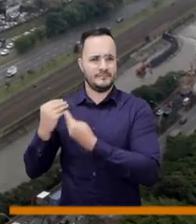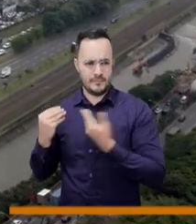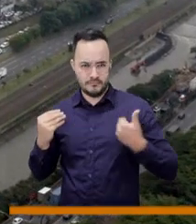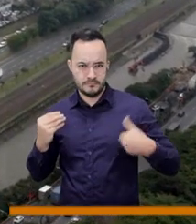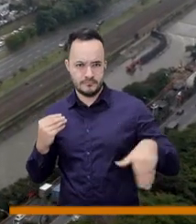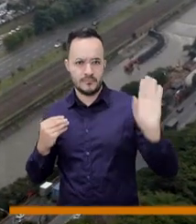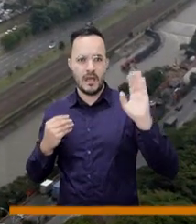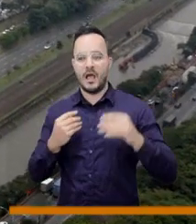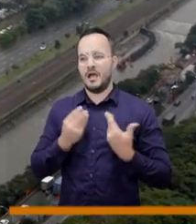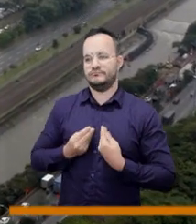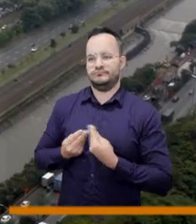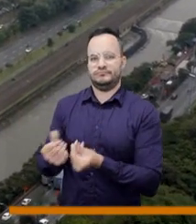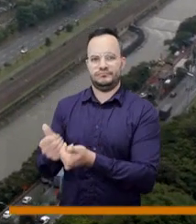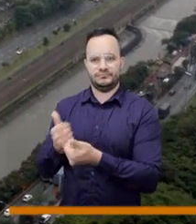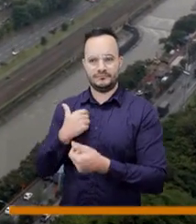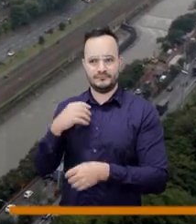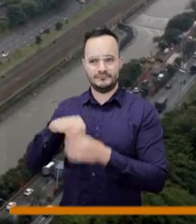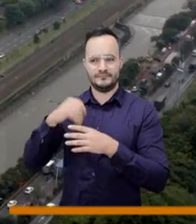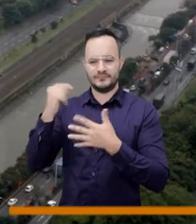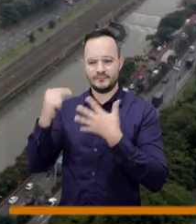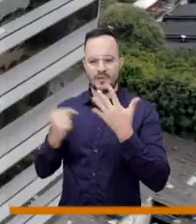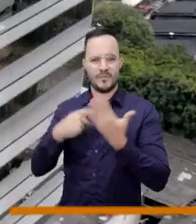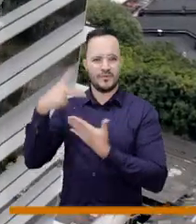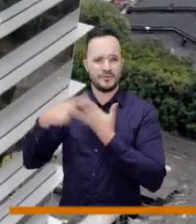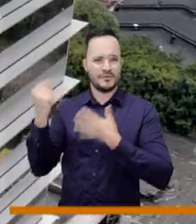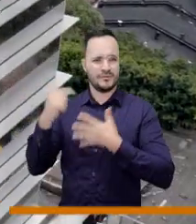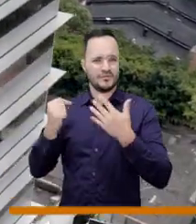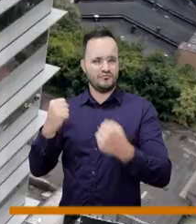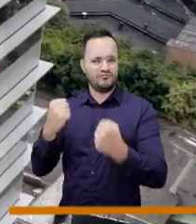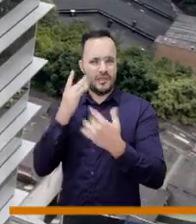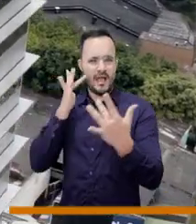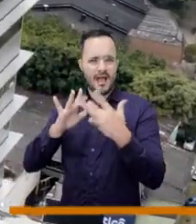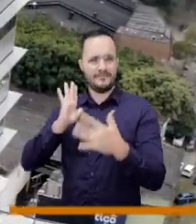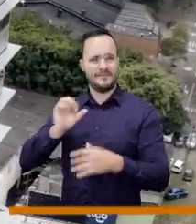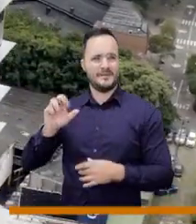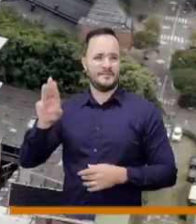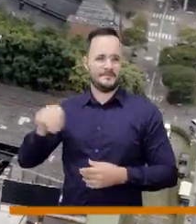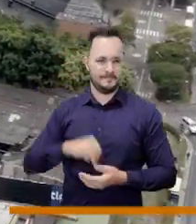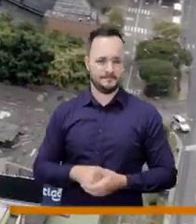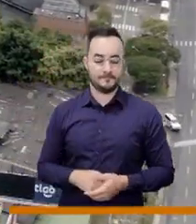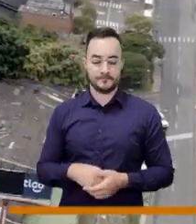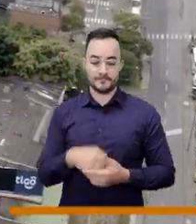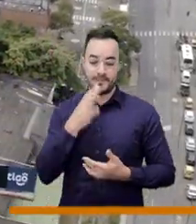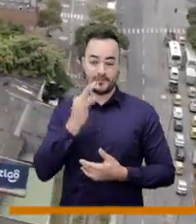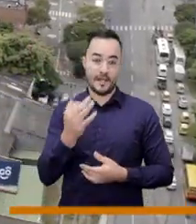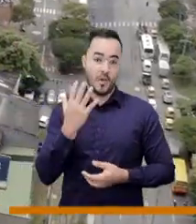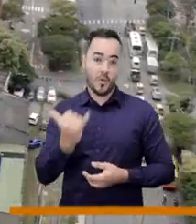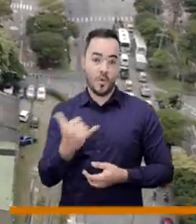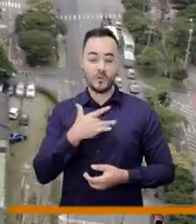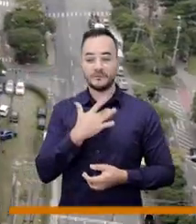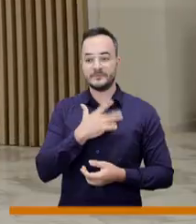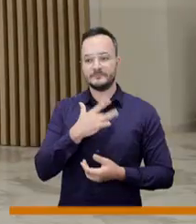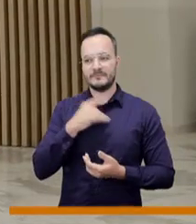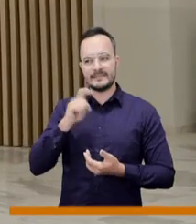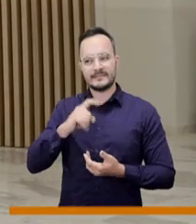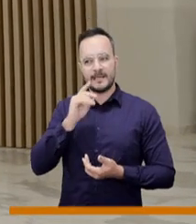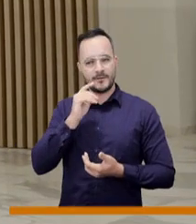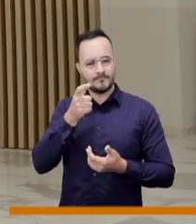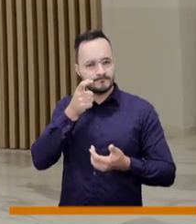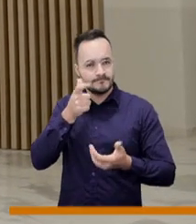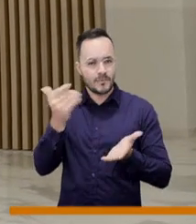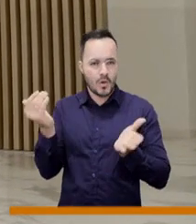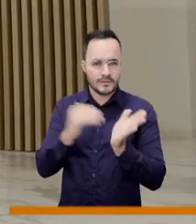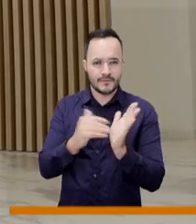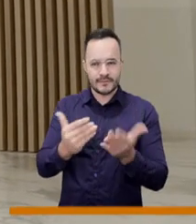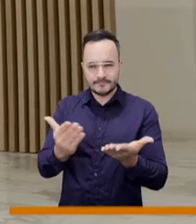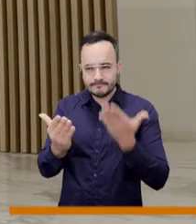que los pudiera invertir en los negocios en los que EPM es fuerte. Entonces, hoy tendremos que revisar muy bien